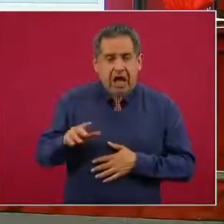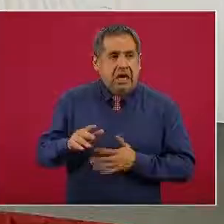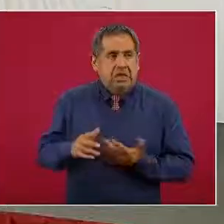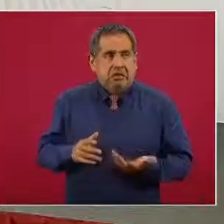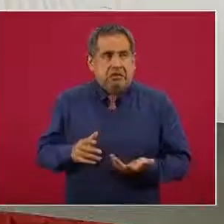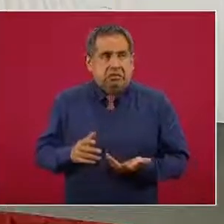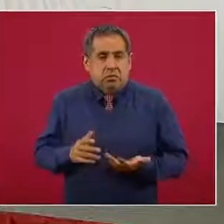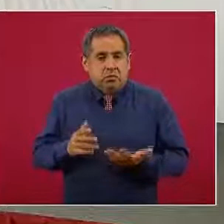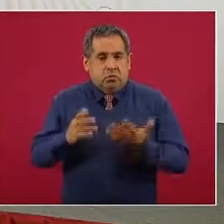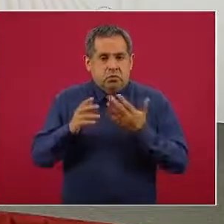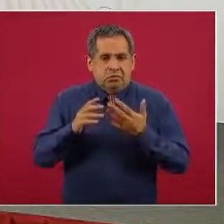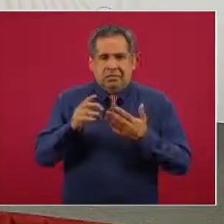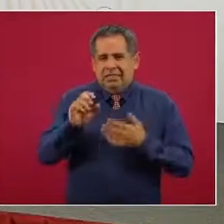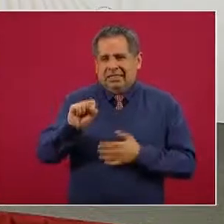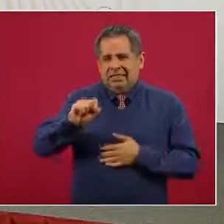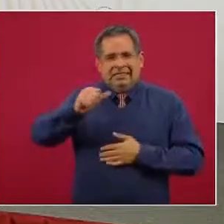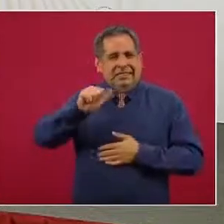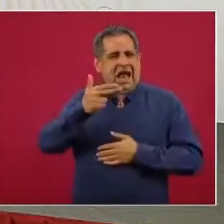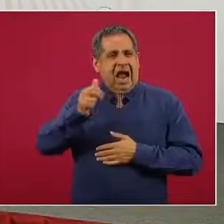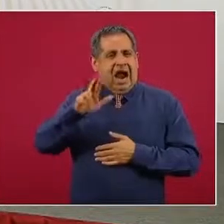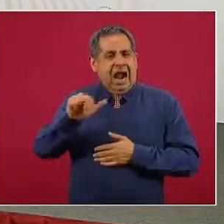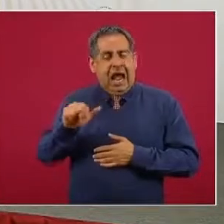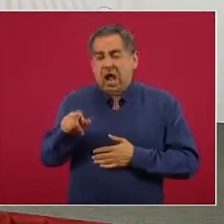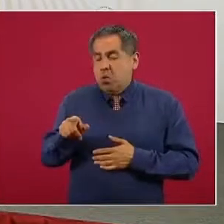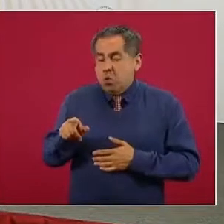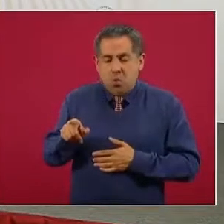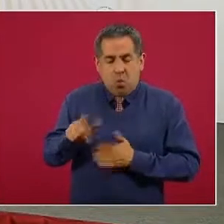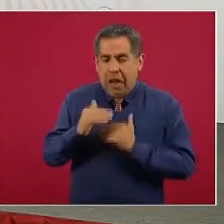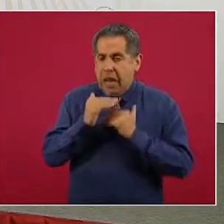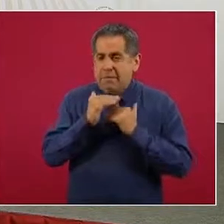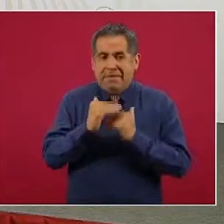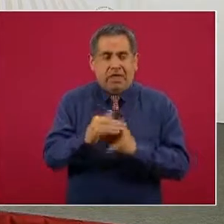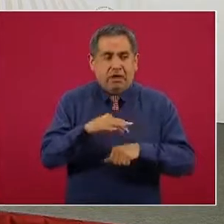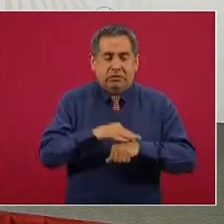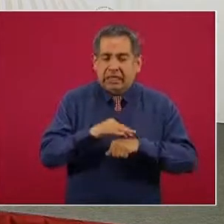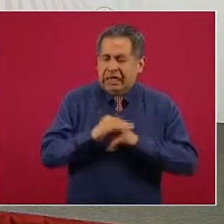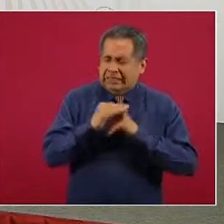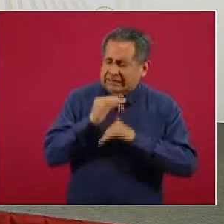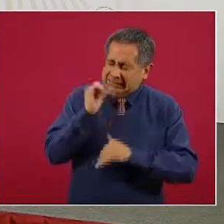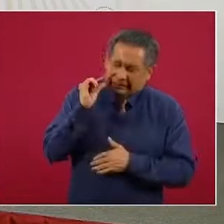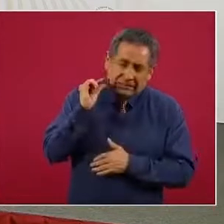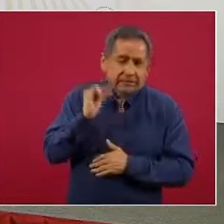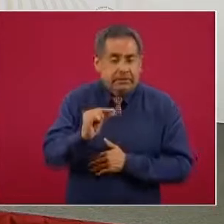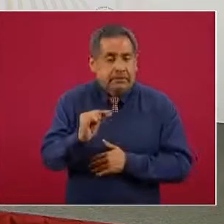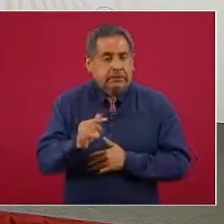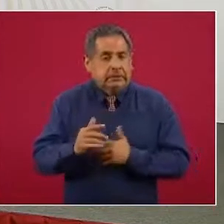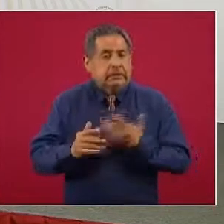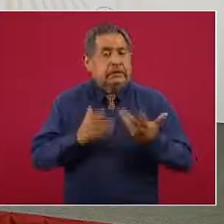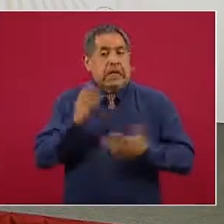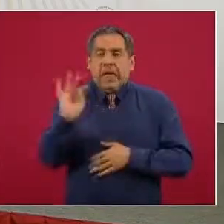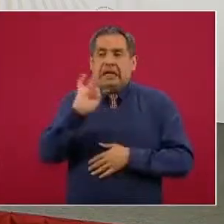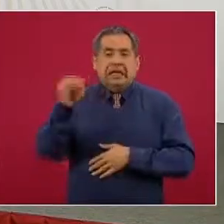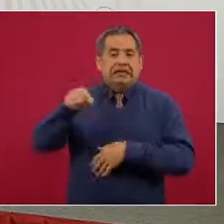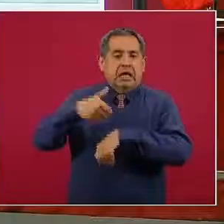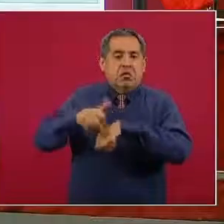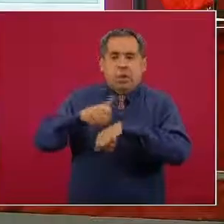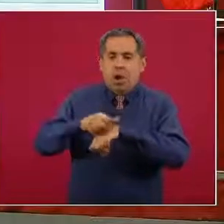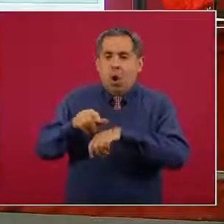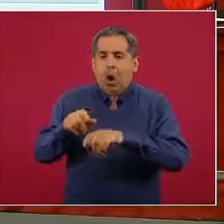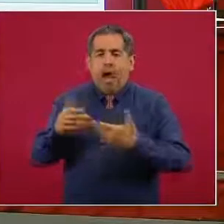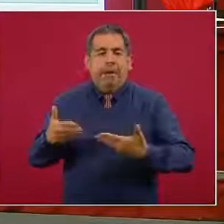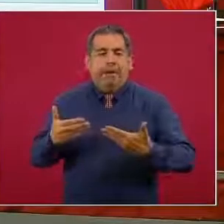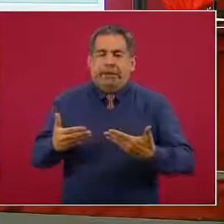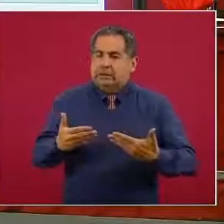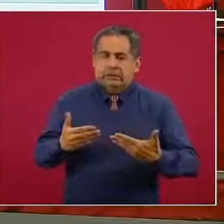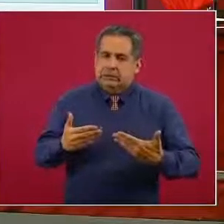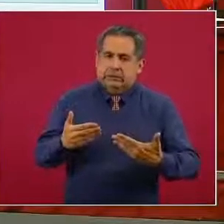de la región del Sahara, es limitada. Entonces, a veces puede ser que los números reflejan un patrón que